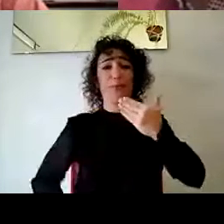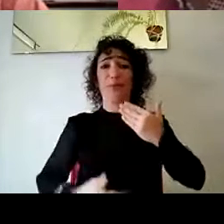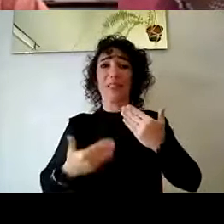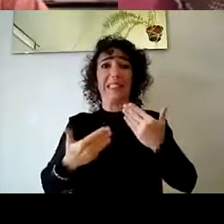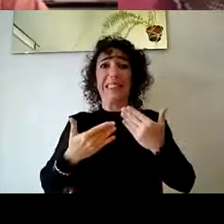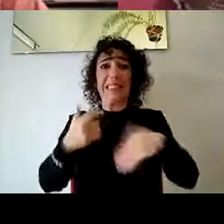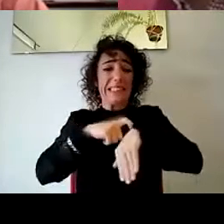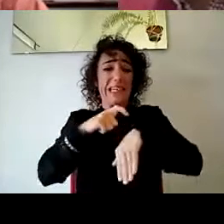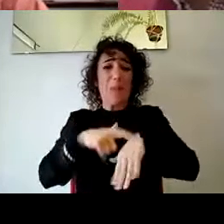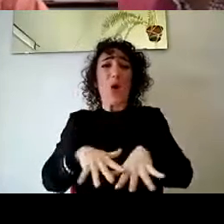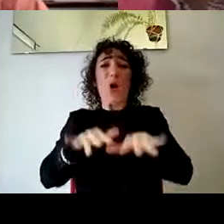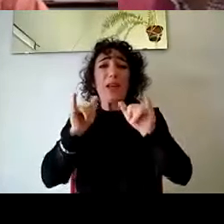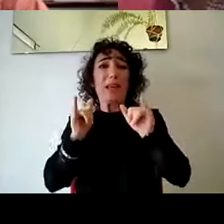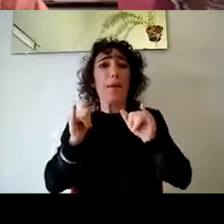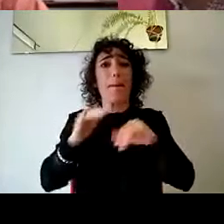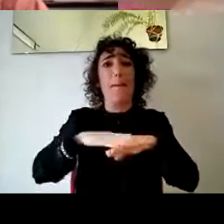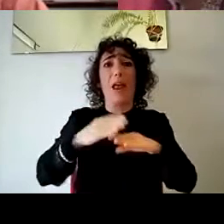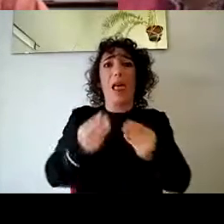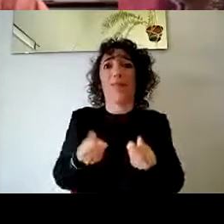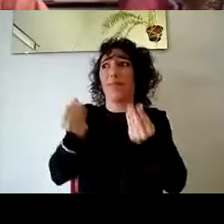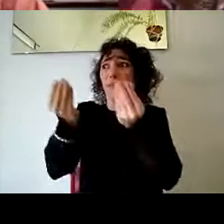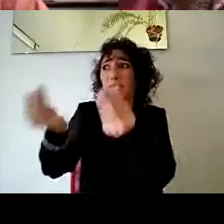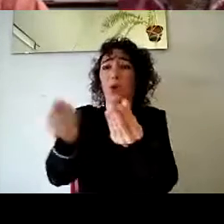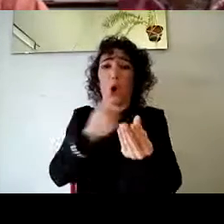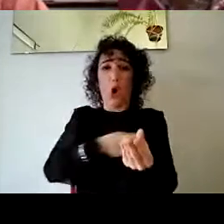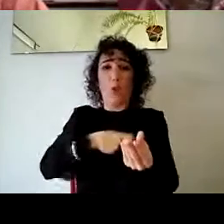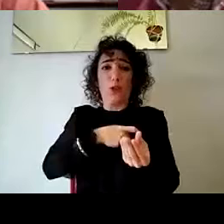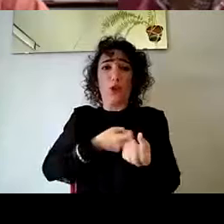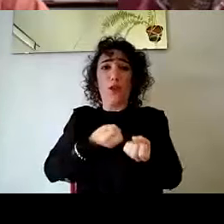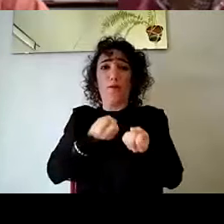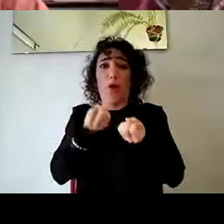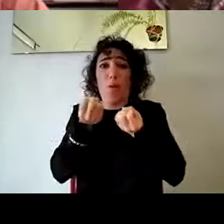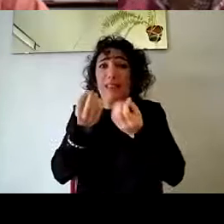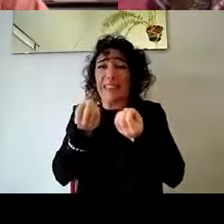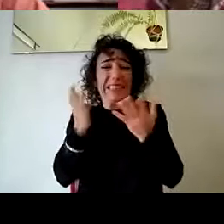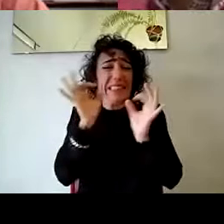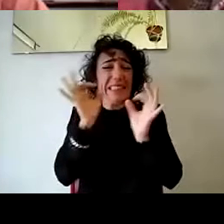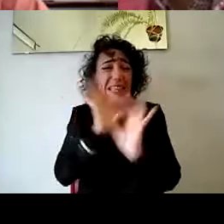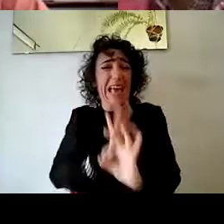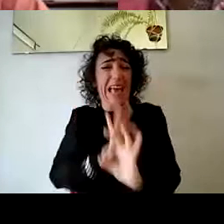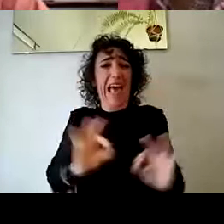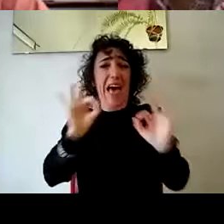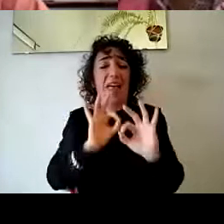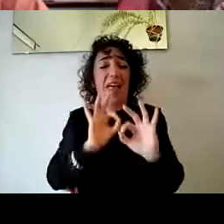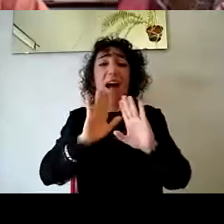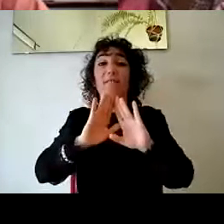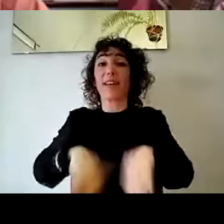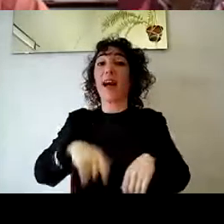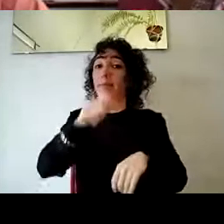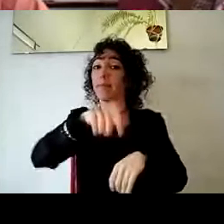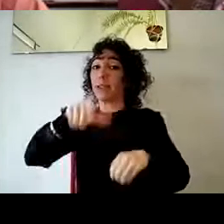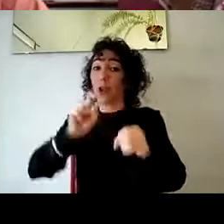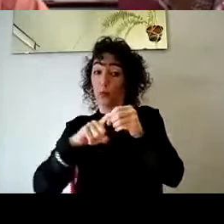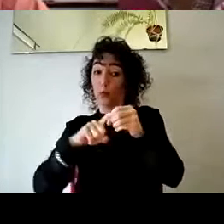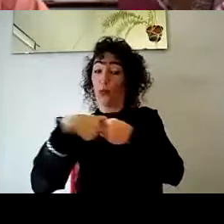siquiera tiempo de llevarlo a comisión informativa. Se les hizo llegar a todos y cada uno de los miembros de la corporación